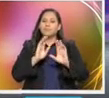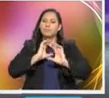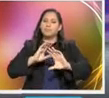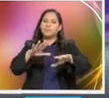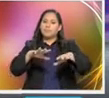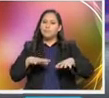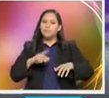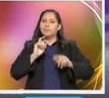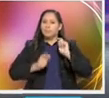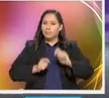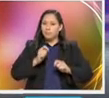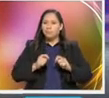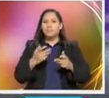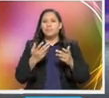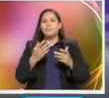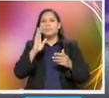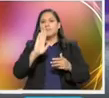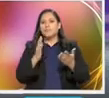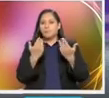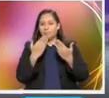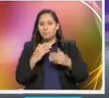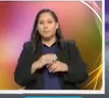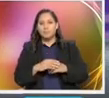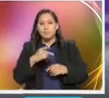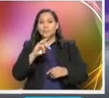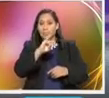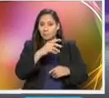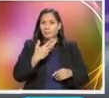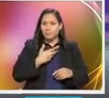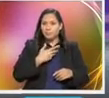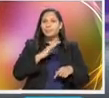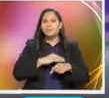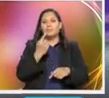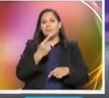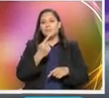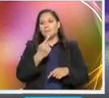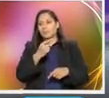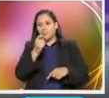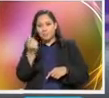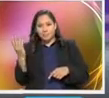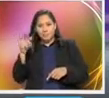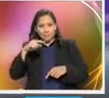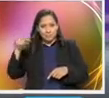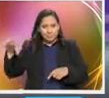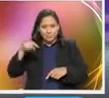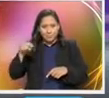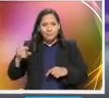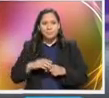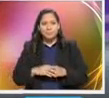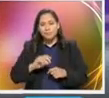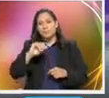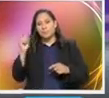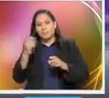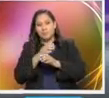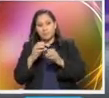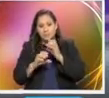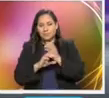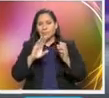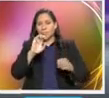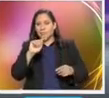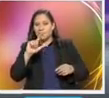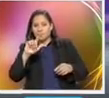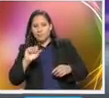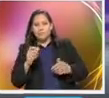concierto a una banda que no existe. Y al mismo tiempo sí existe, porque son ellos, ¿no? Sí. Entonces también, bueno, es otra de las cosas que los Beatles hicieron